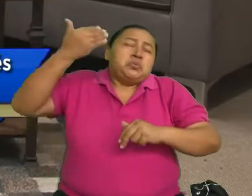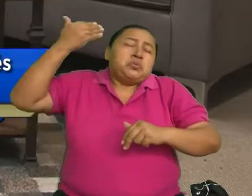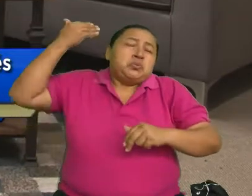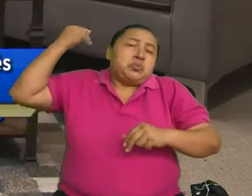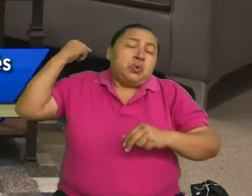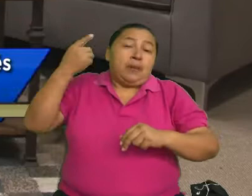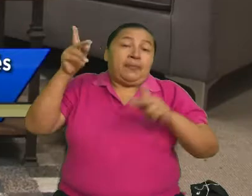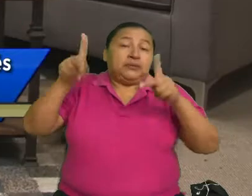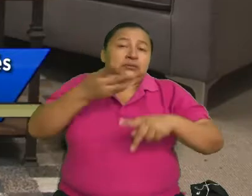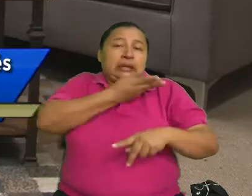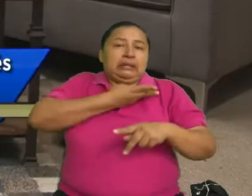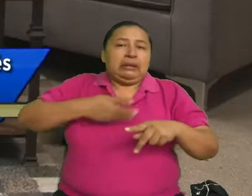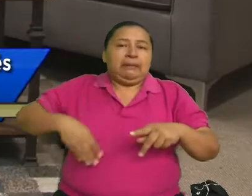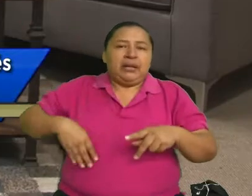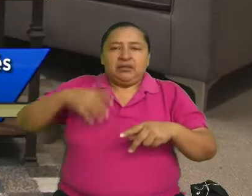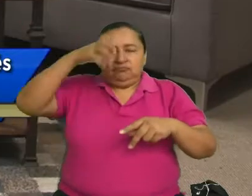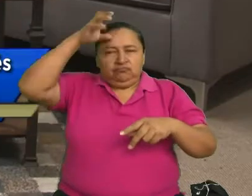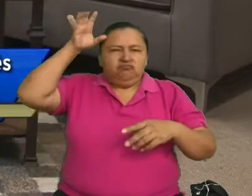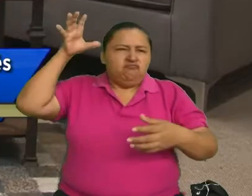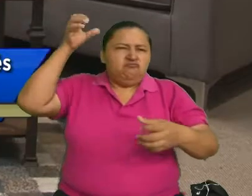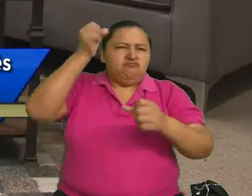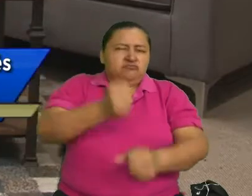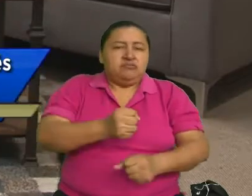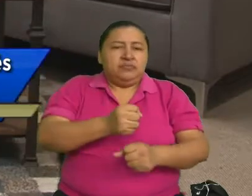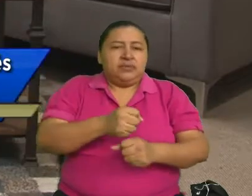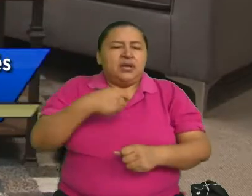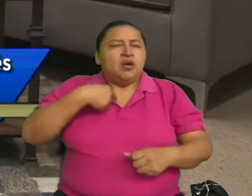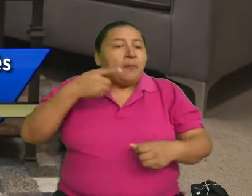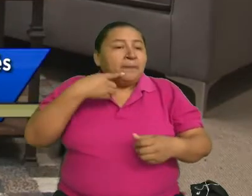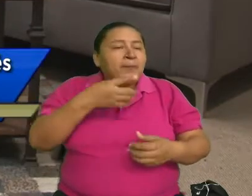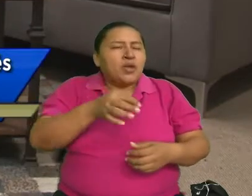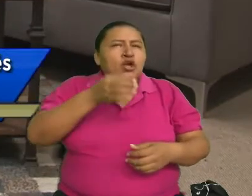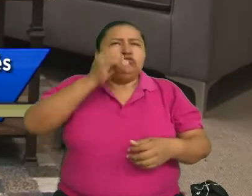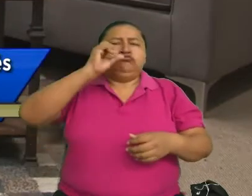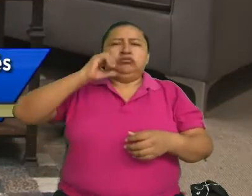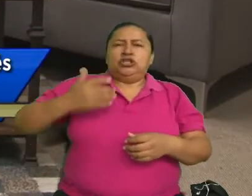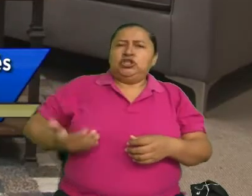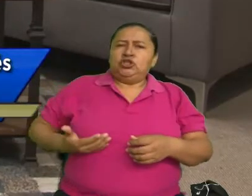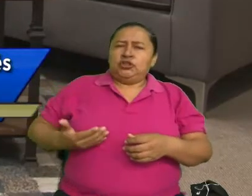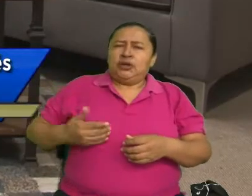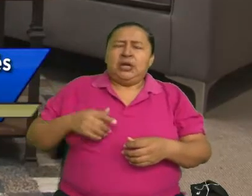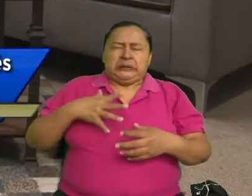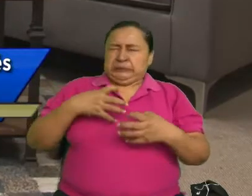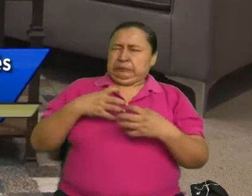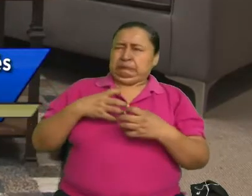chicha y la sintieron agria. Y los viajeros,